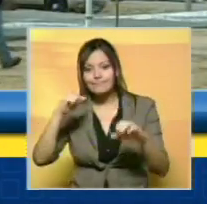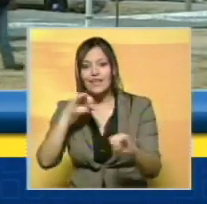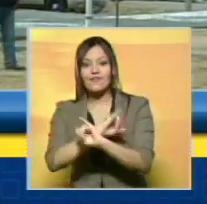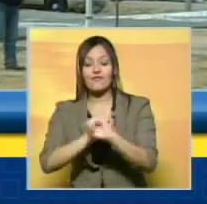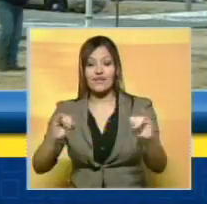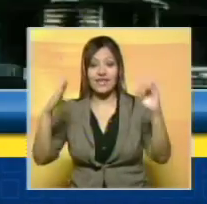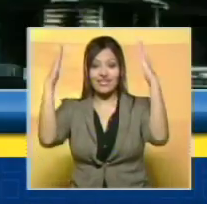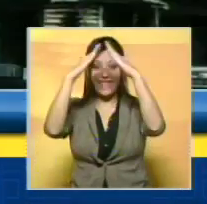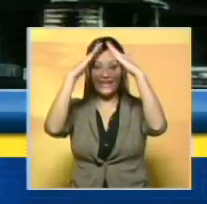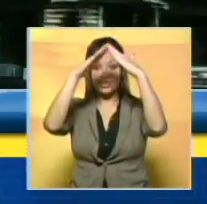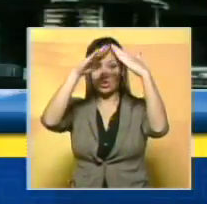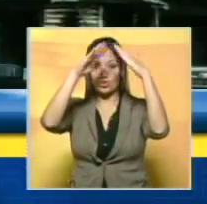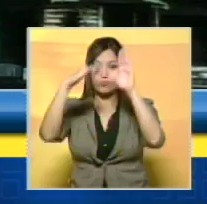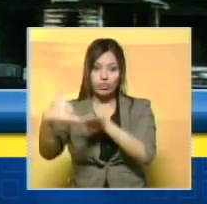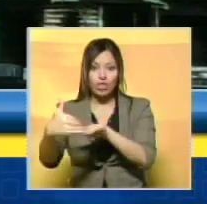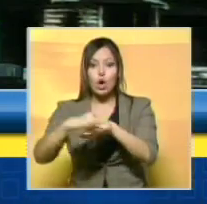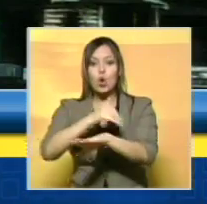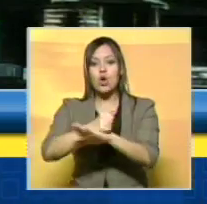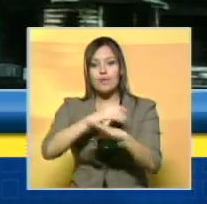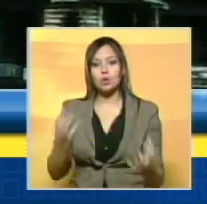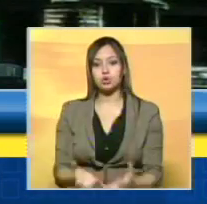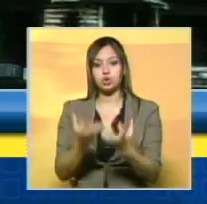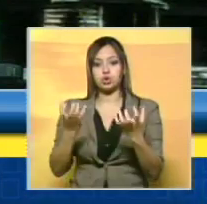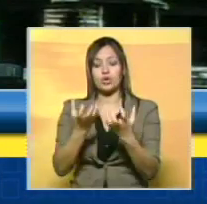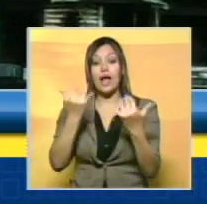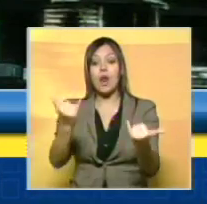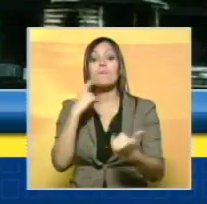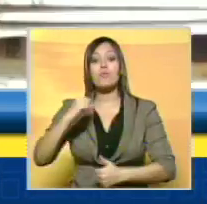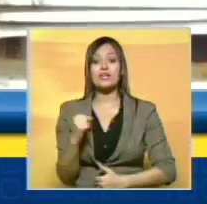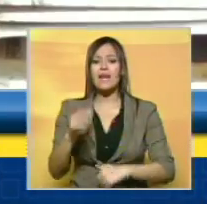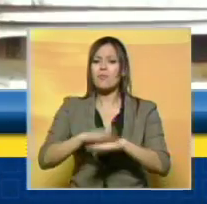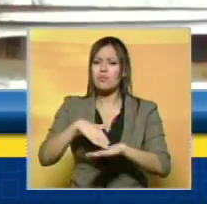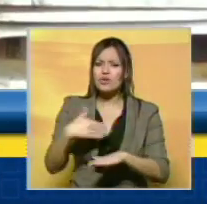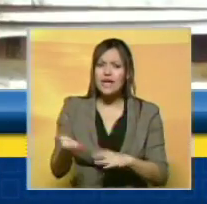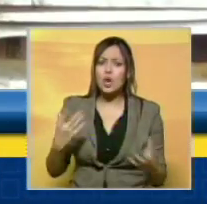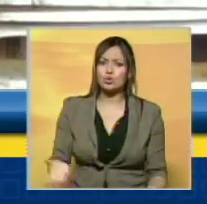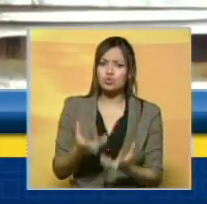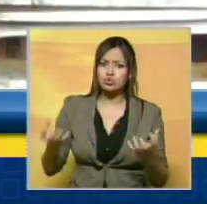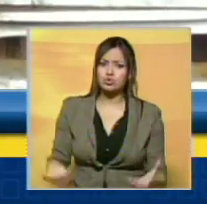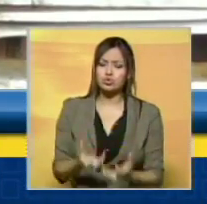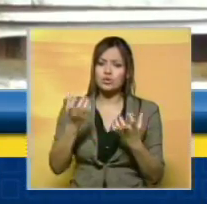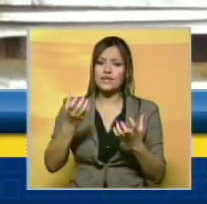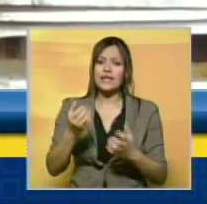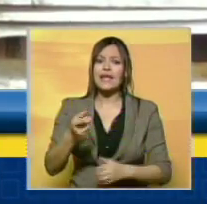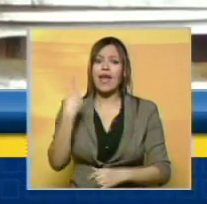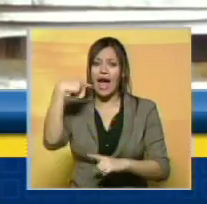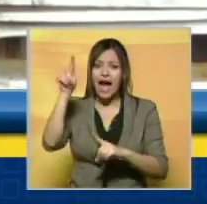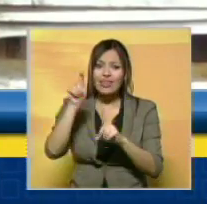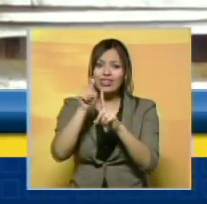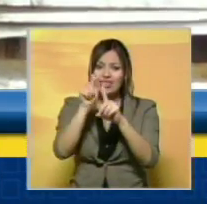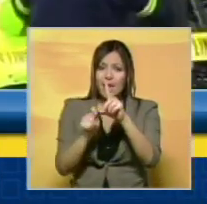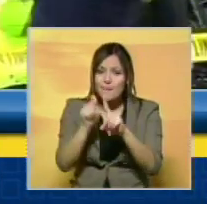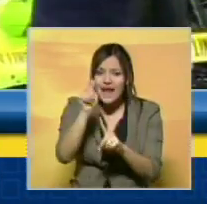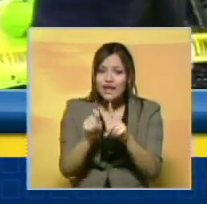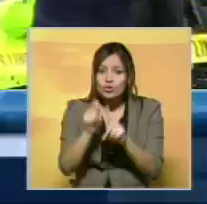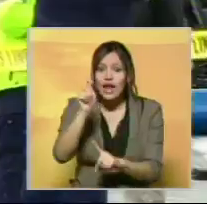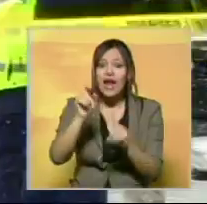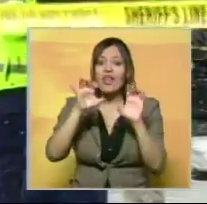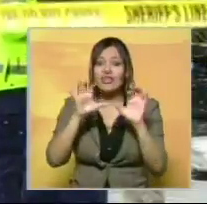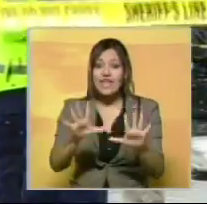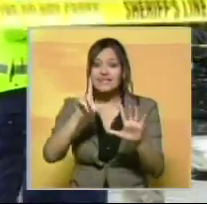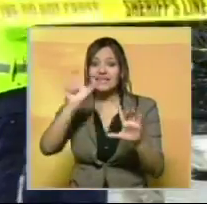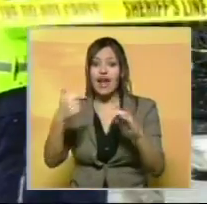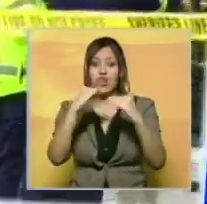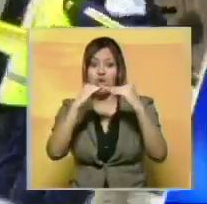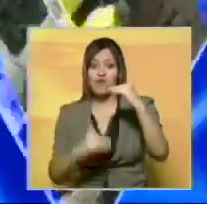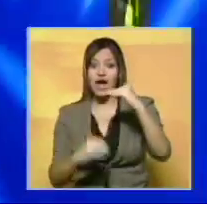el techo se derrumbara por las llamas. La policía investiga las causas del incendio en una zona donde la temperatura era de 10 grados bajo